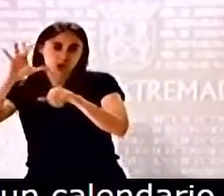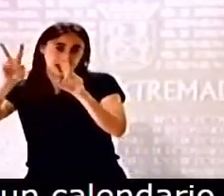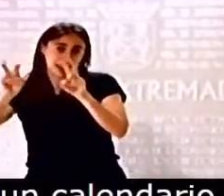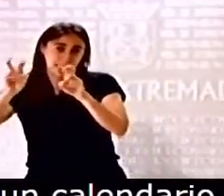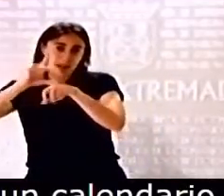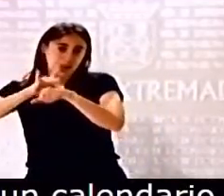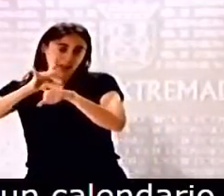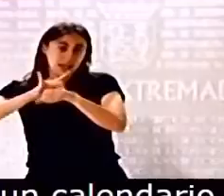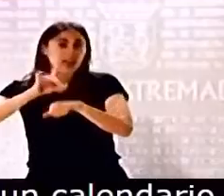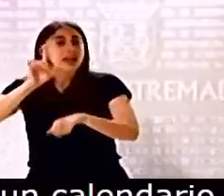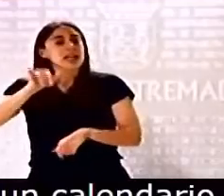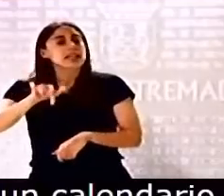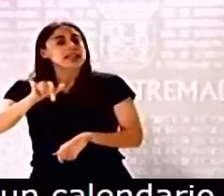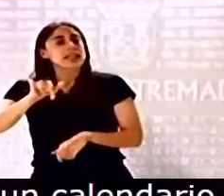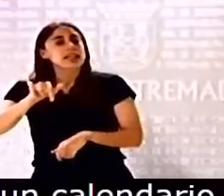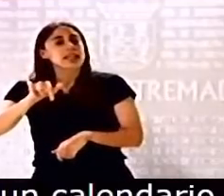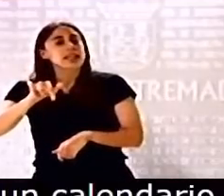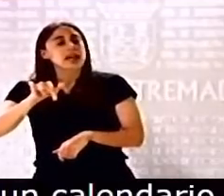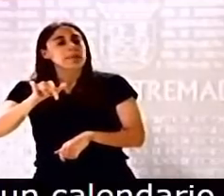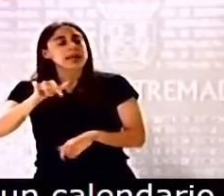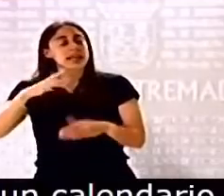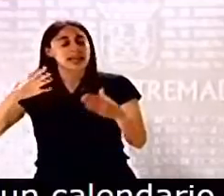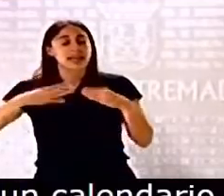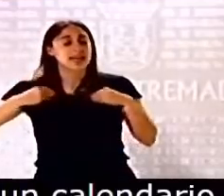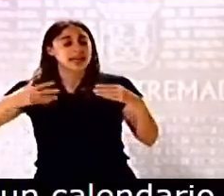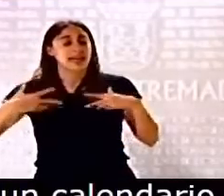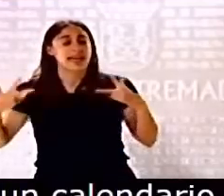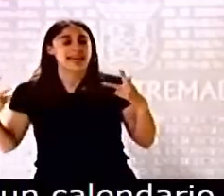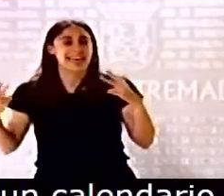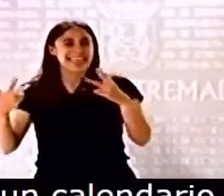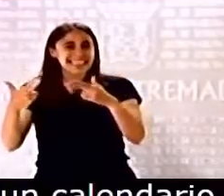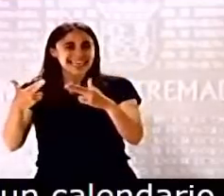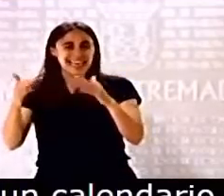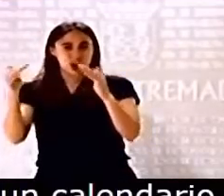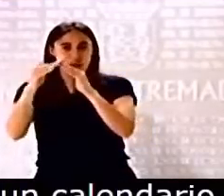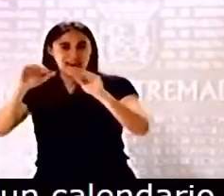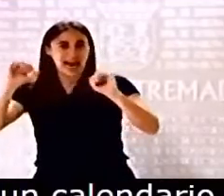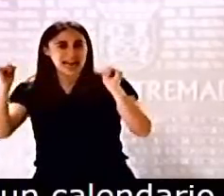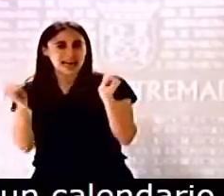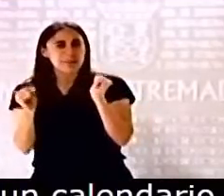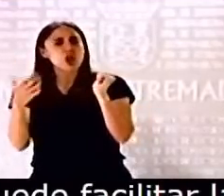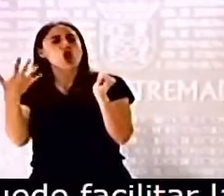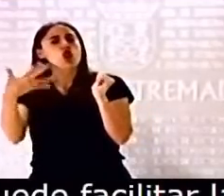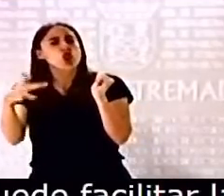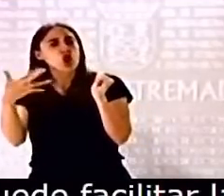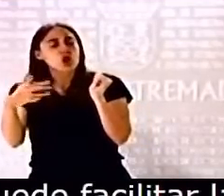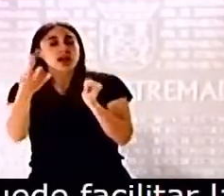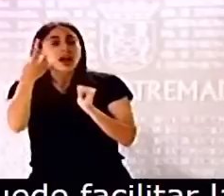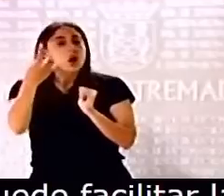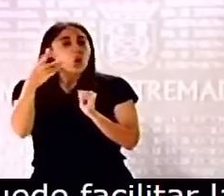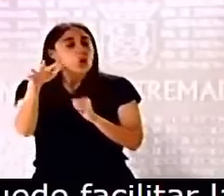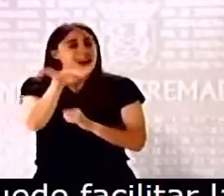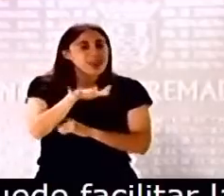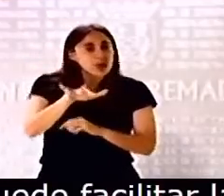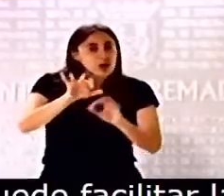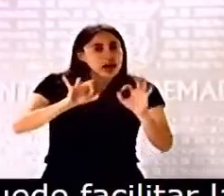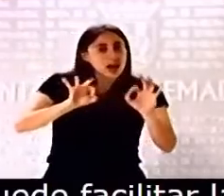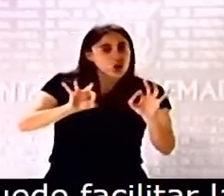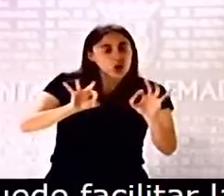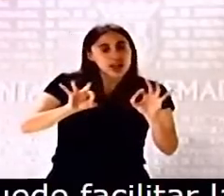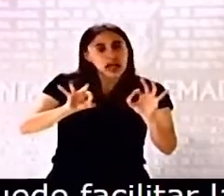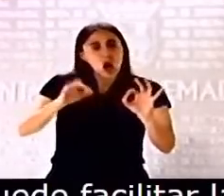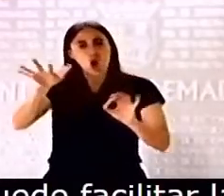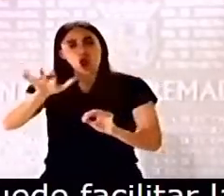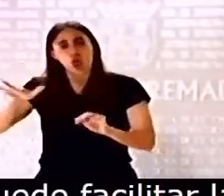la localidad en la que se encuentran los esquiladores que se encuentran en este aislamiento doméstico, si están en una sola localidad o a lo mejor están en más, ya